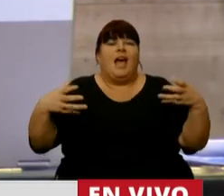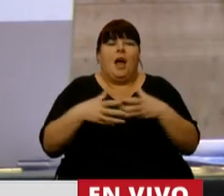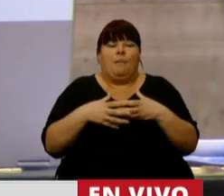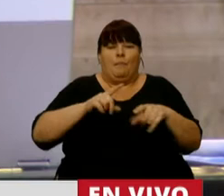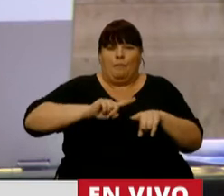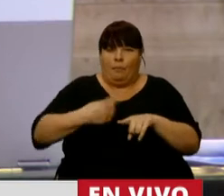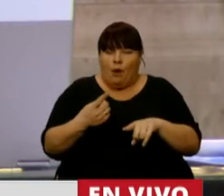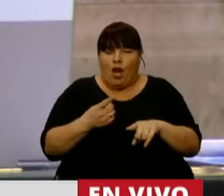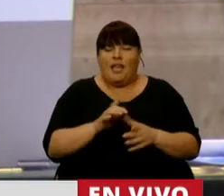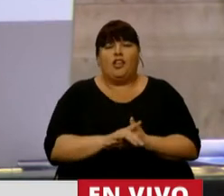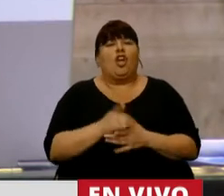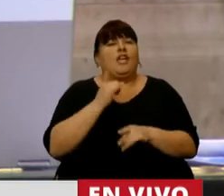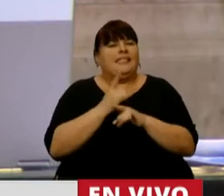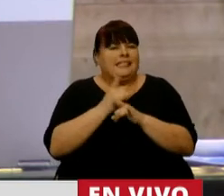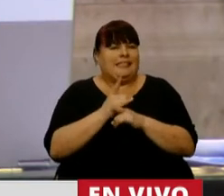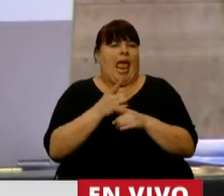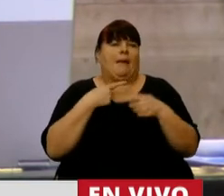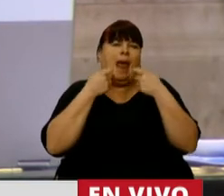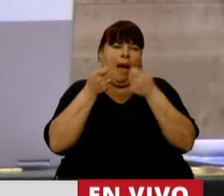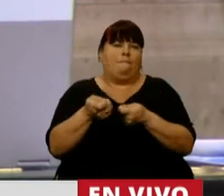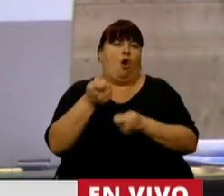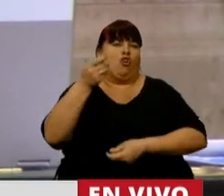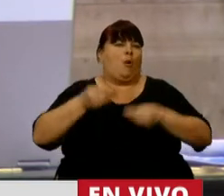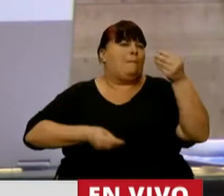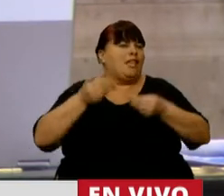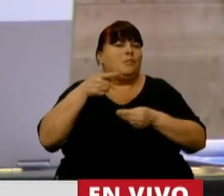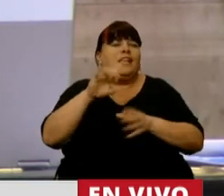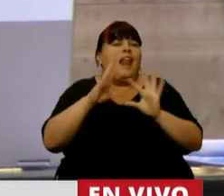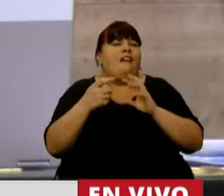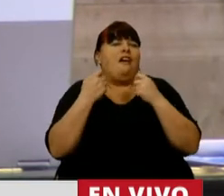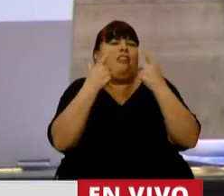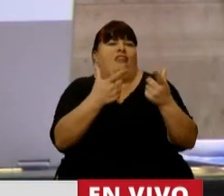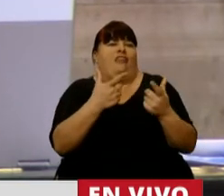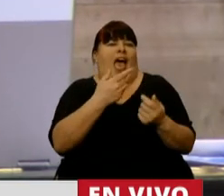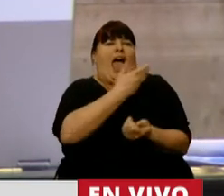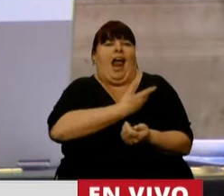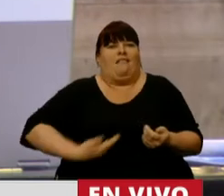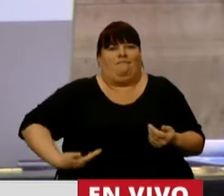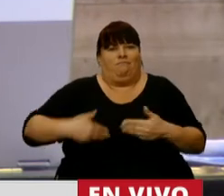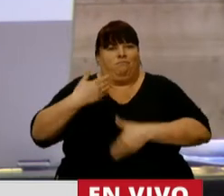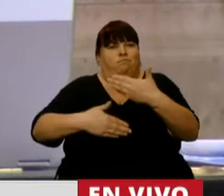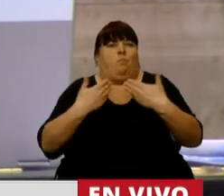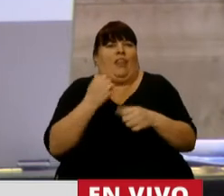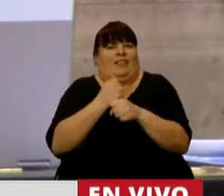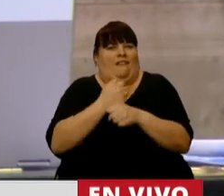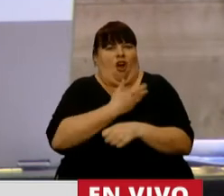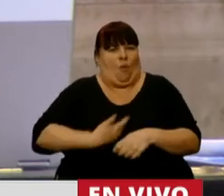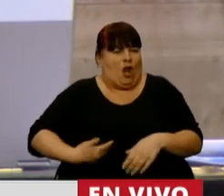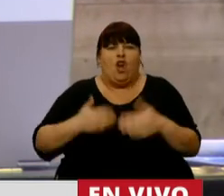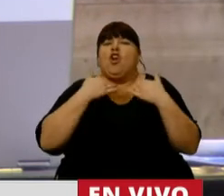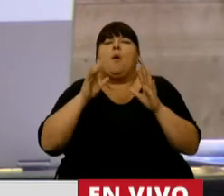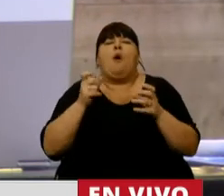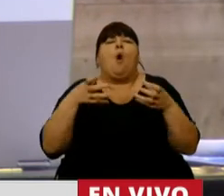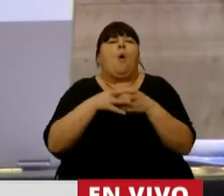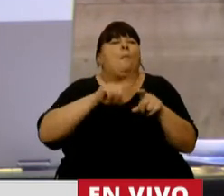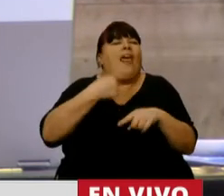yo vengo, siempre hemos acompañado el presupuesto porque es la herramienta que le da gobernabilidad al Ejecutivo. No importa el